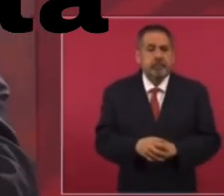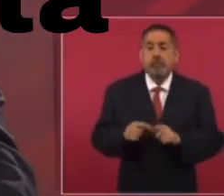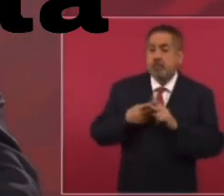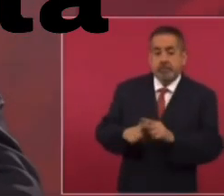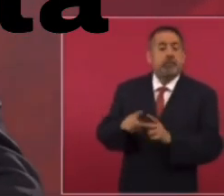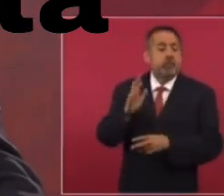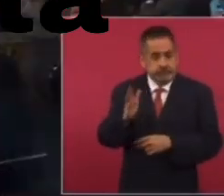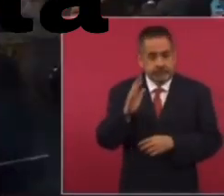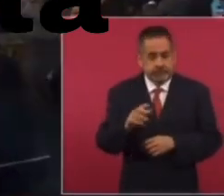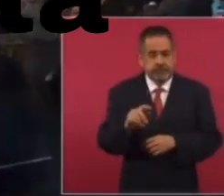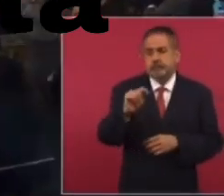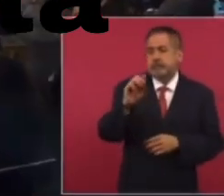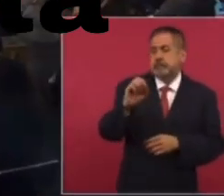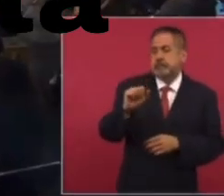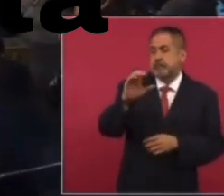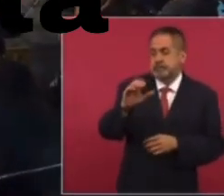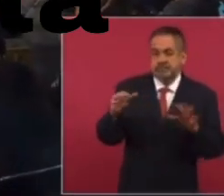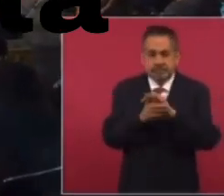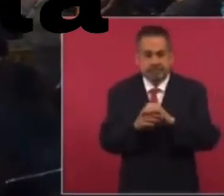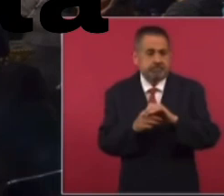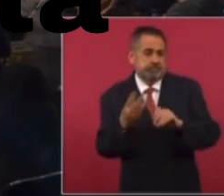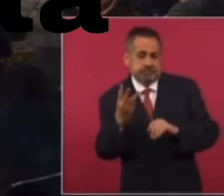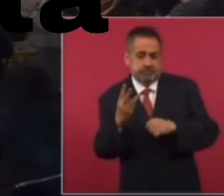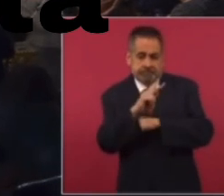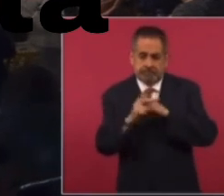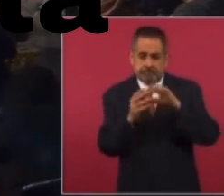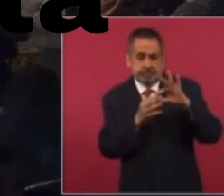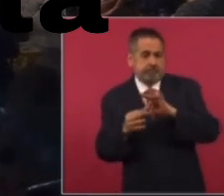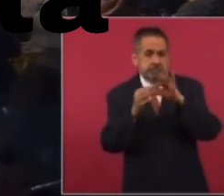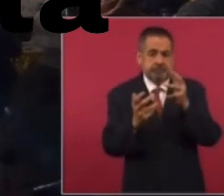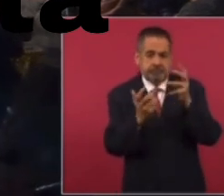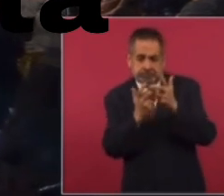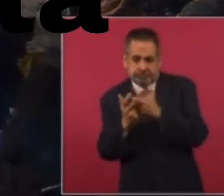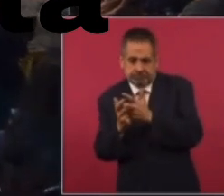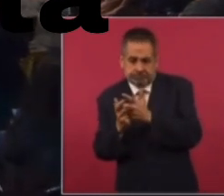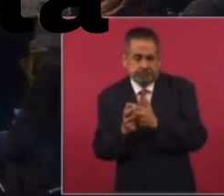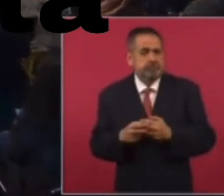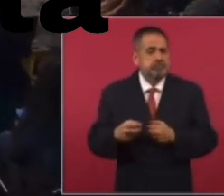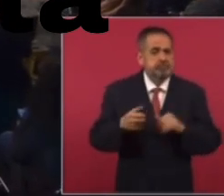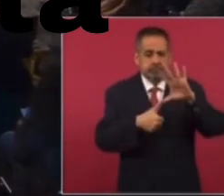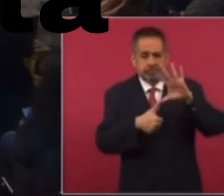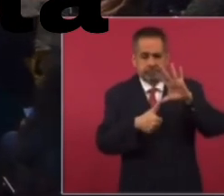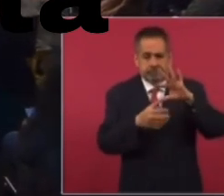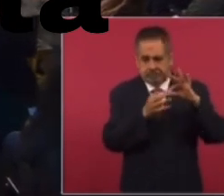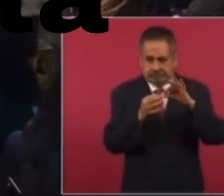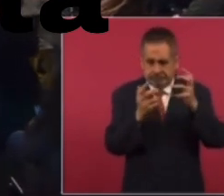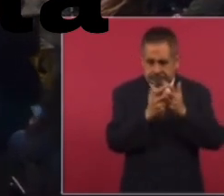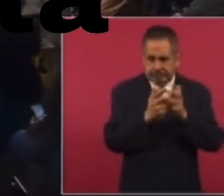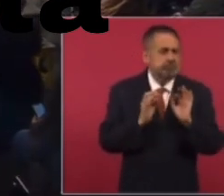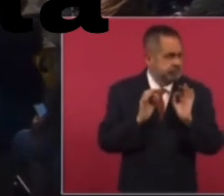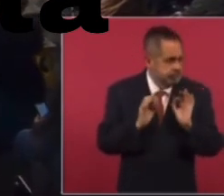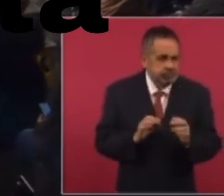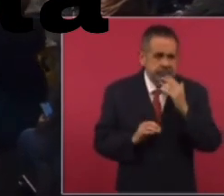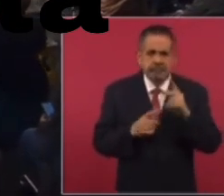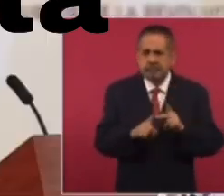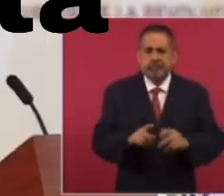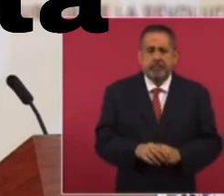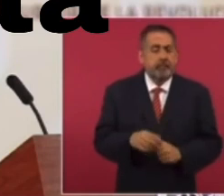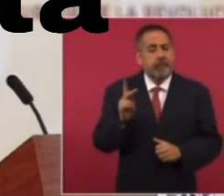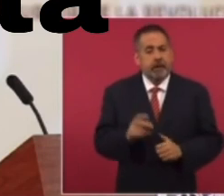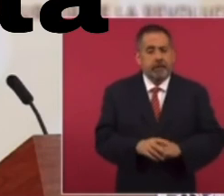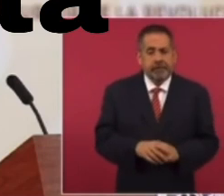ni una lágrima esta hipócrita y todavía Así lo siguen adorando no le importan los pobres de México no le